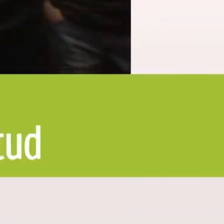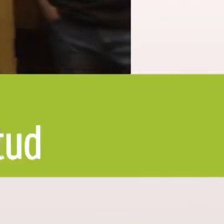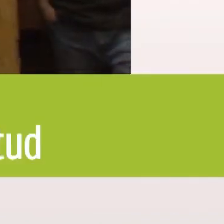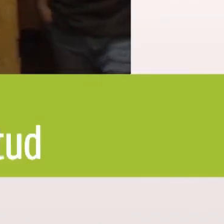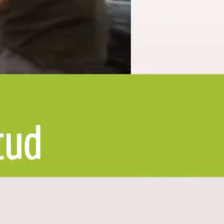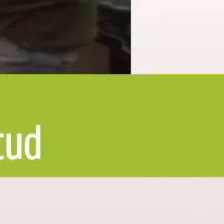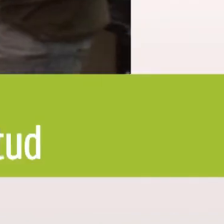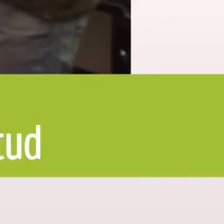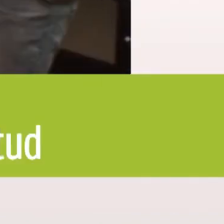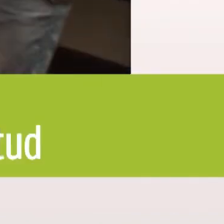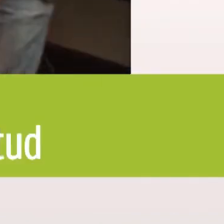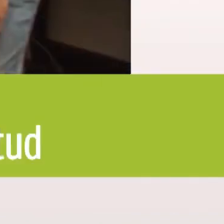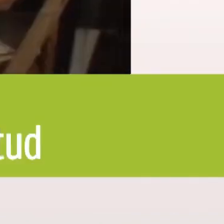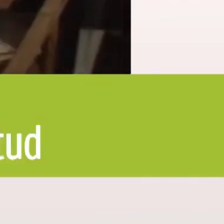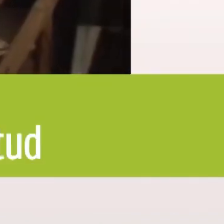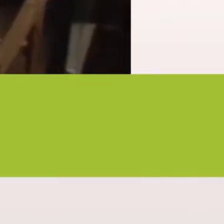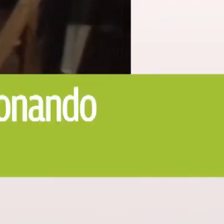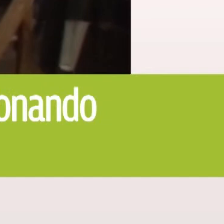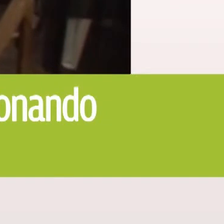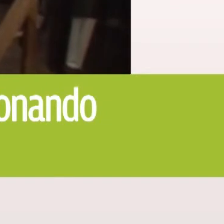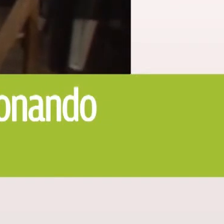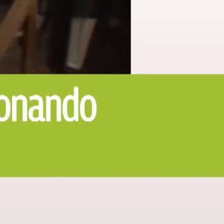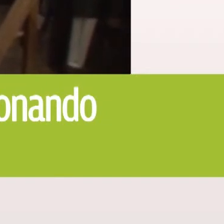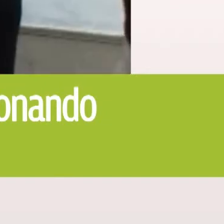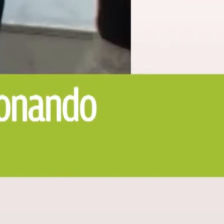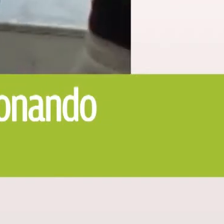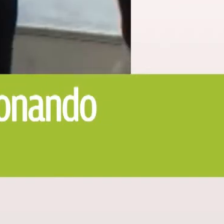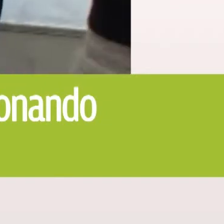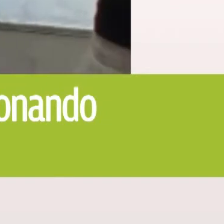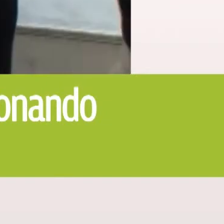tuve 3 días, no pensaba volver, dormía, me acuerdo, dormía en el vagón.